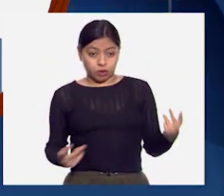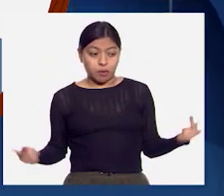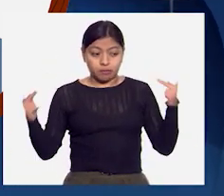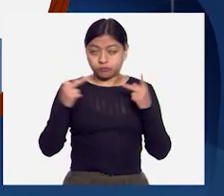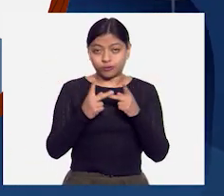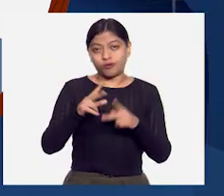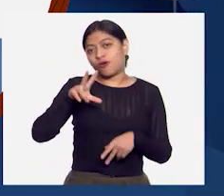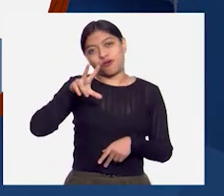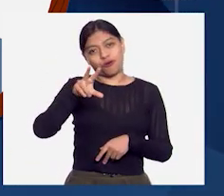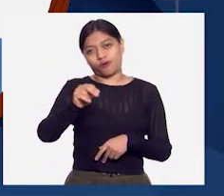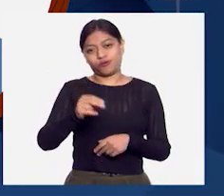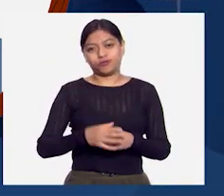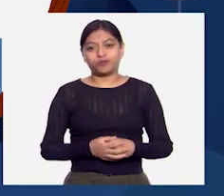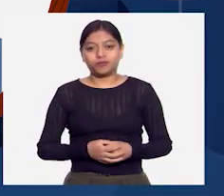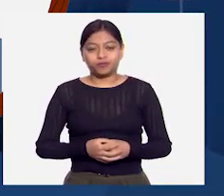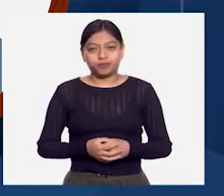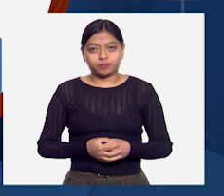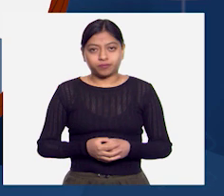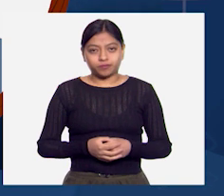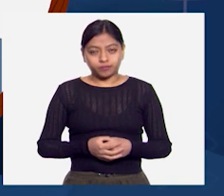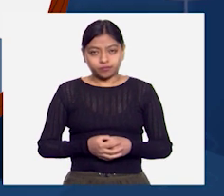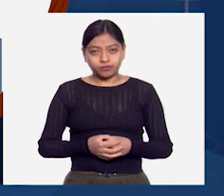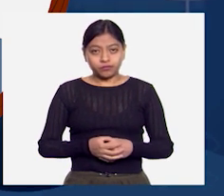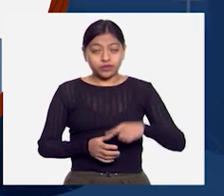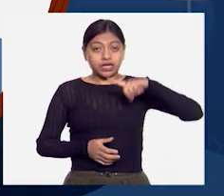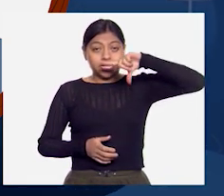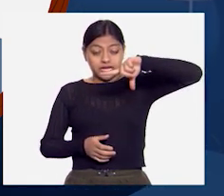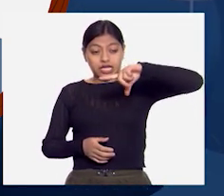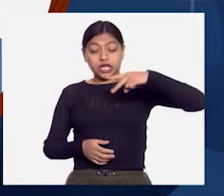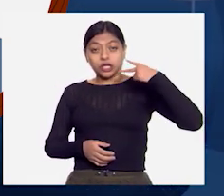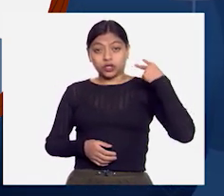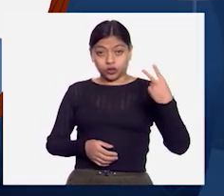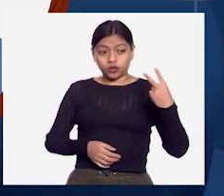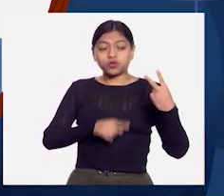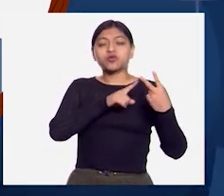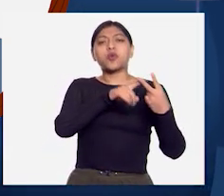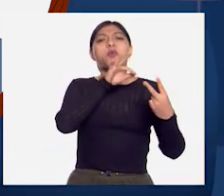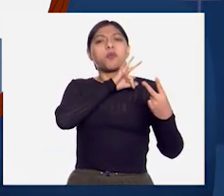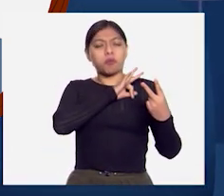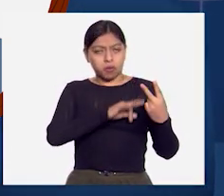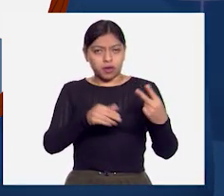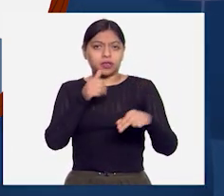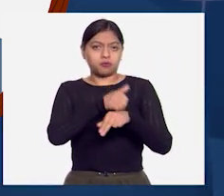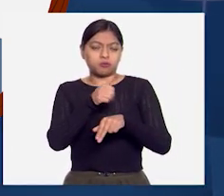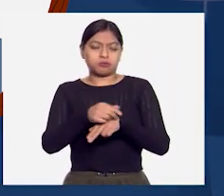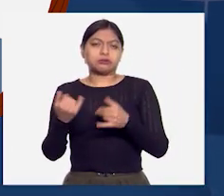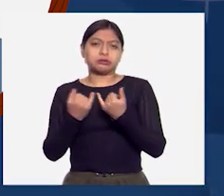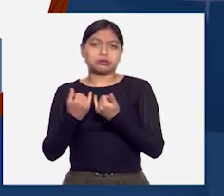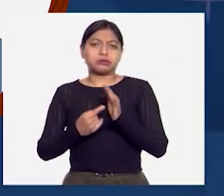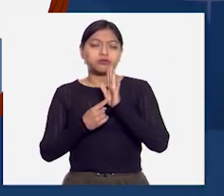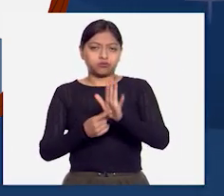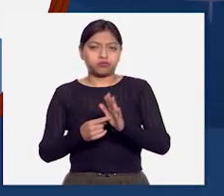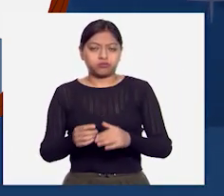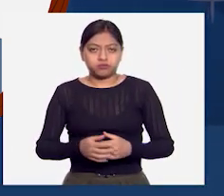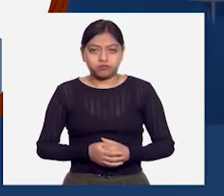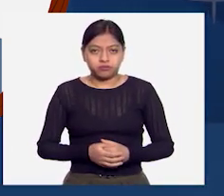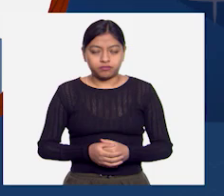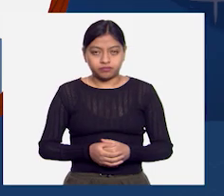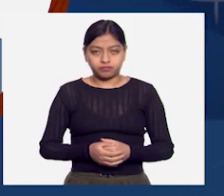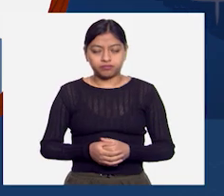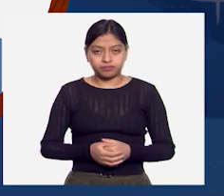Entonces, el 2 es representante de 5 y 3 y es un tipo de número